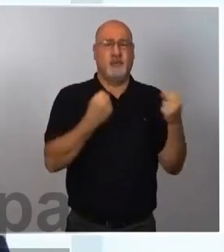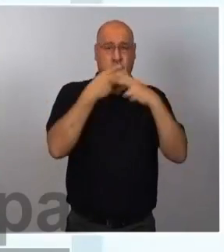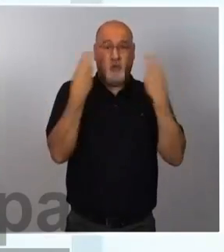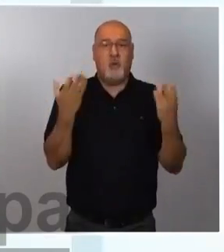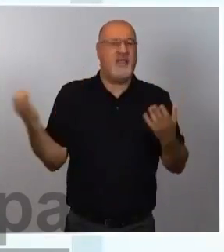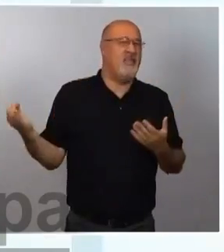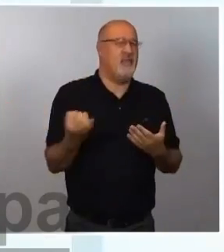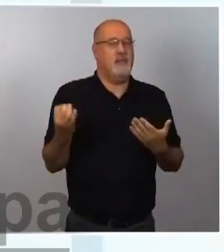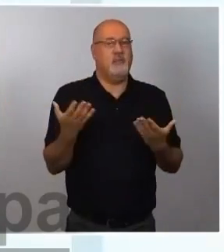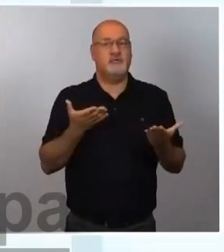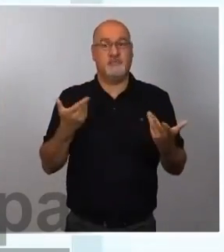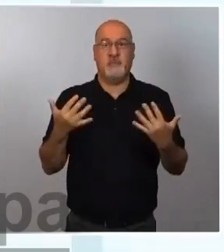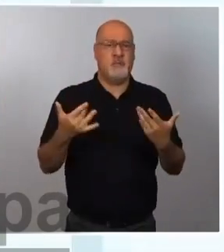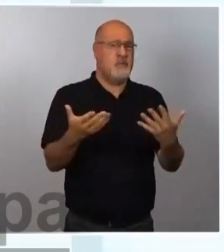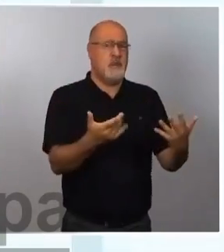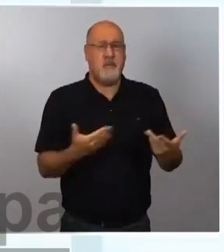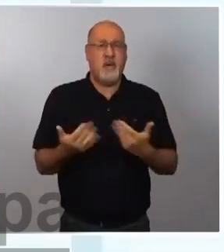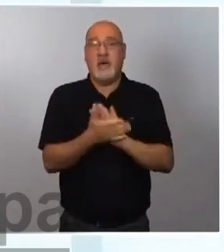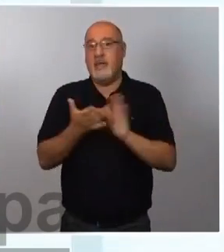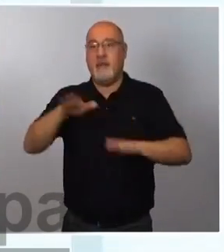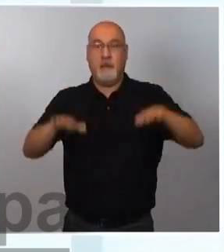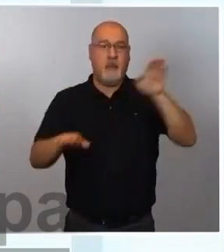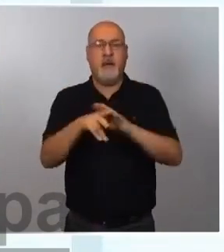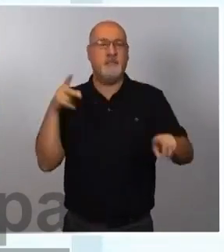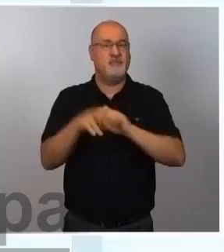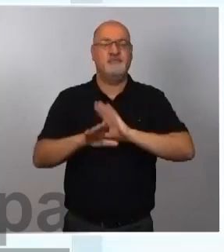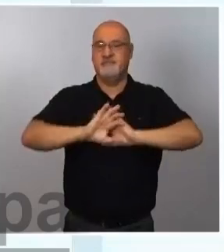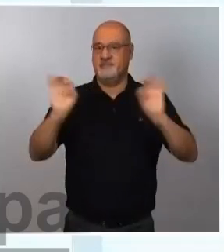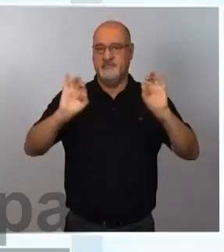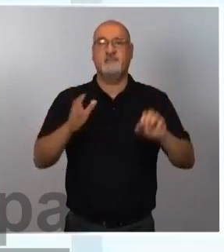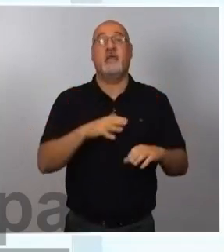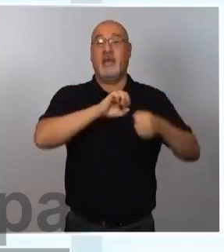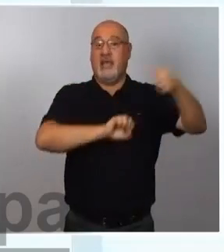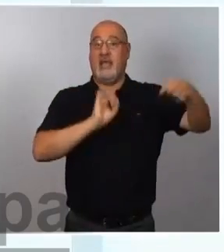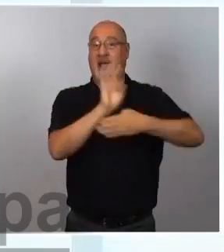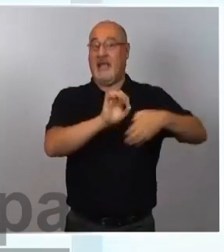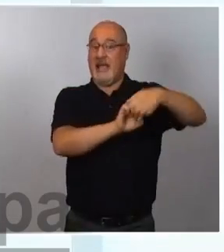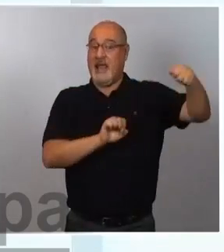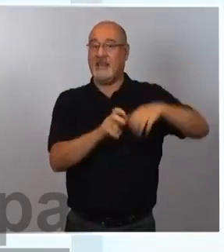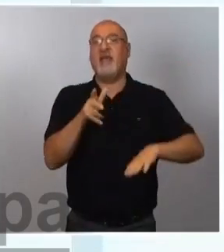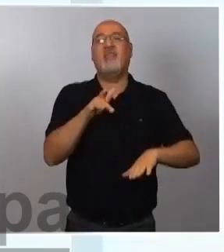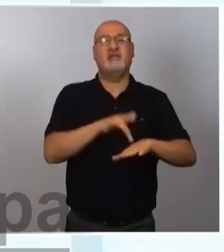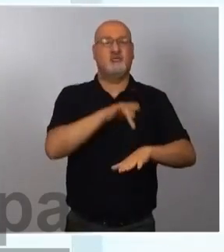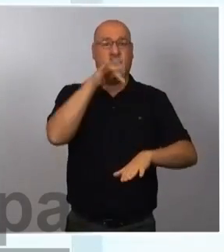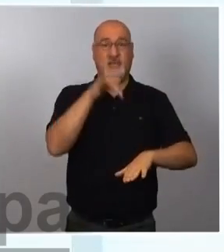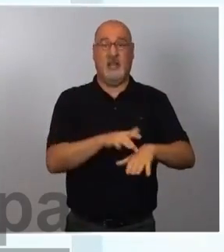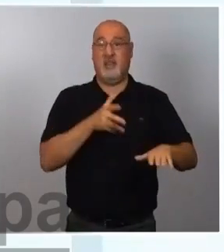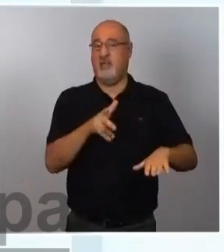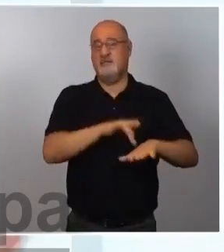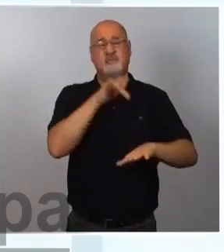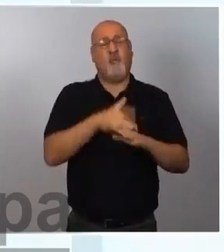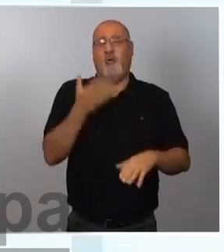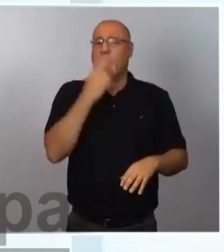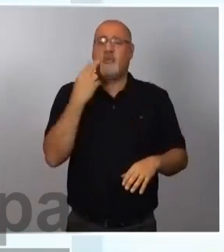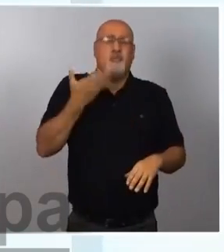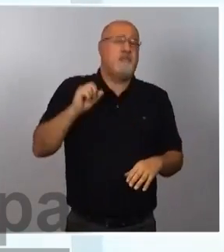con urgencia todas esas brechas. Creo que la Carta de Derechos Digitales es uno de los compromisos más importantes del Gobierno de España. Por eso lo